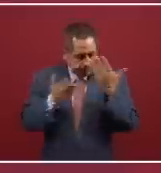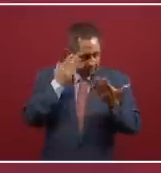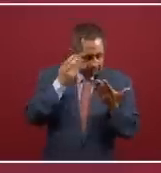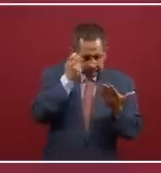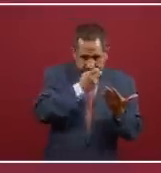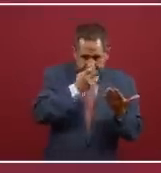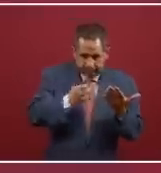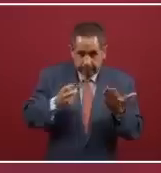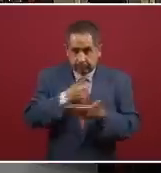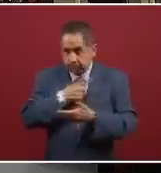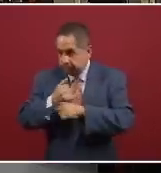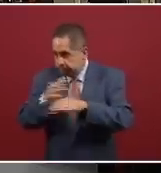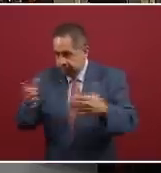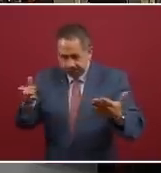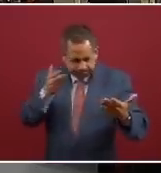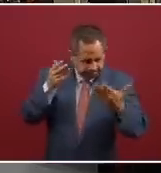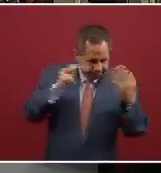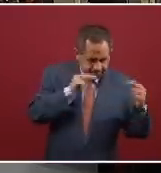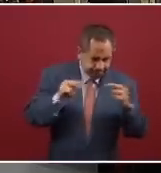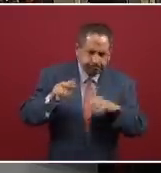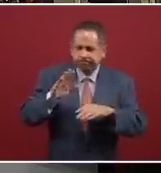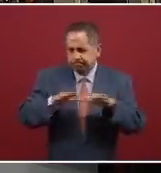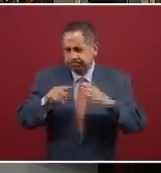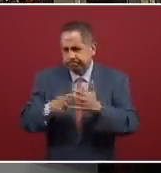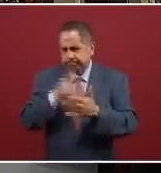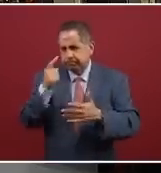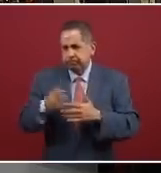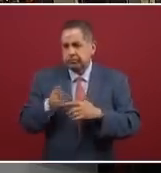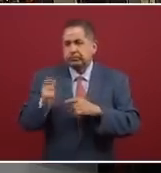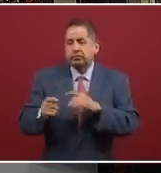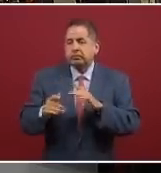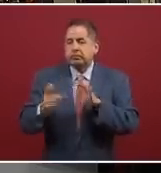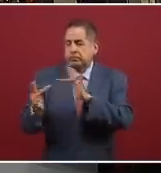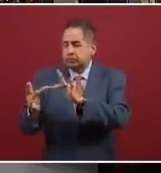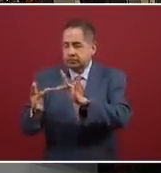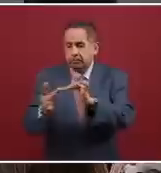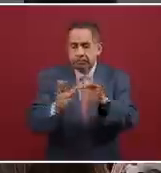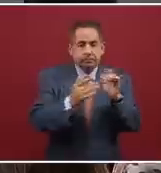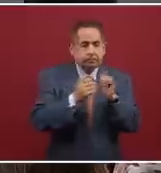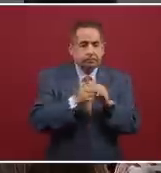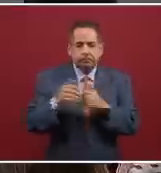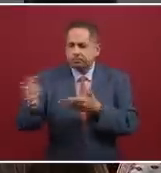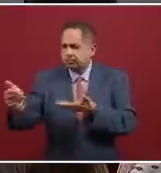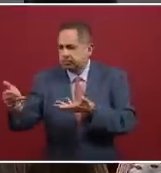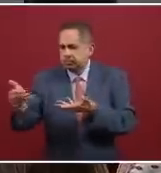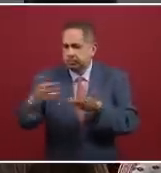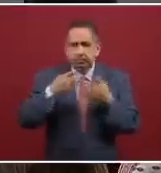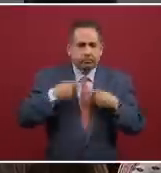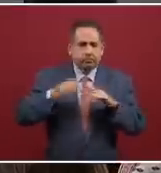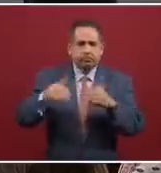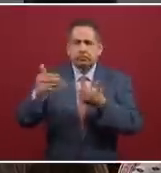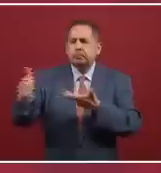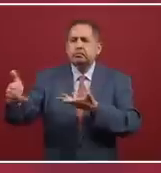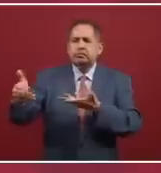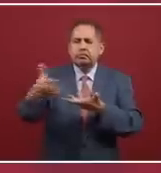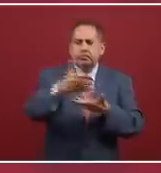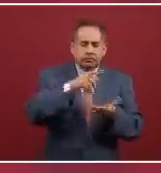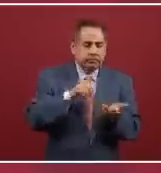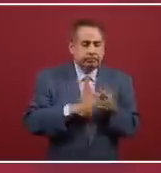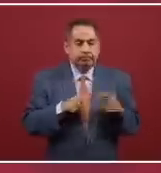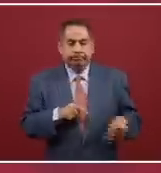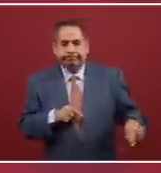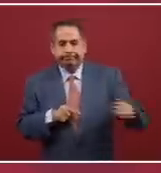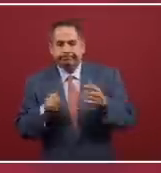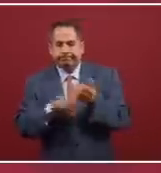tengo que estar informado además de la comunicación directa con la gente recogiendo los sentimientos de la gente también